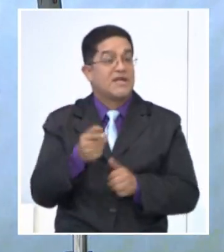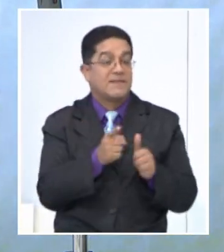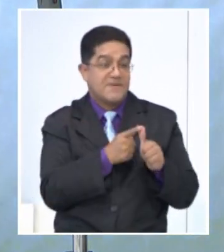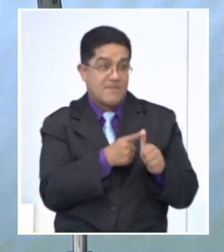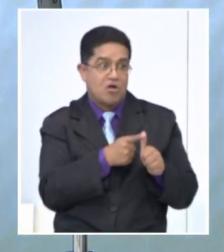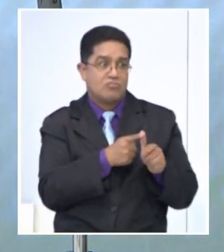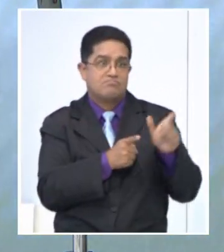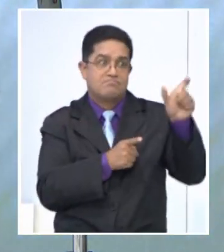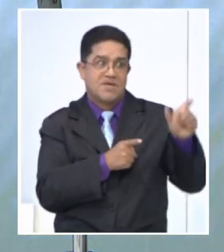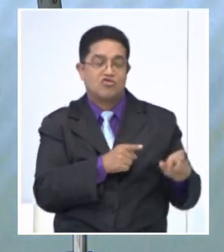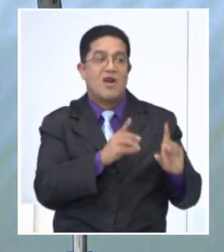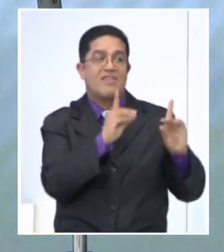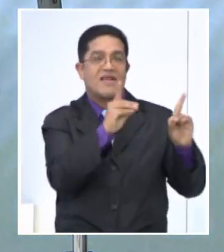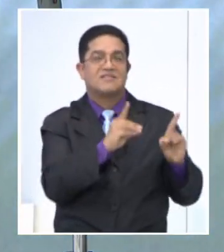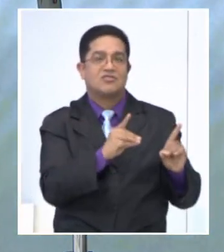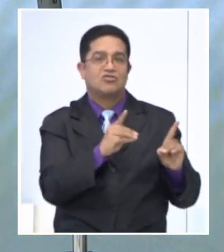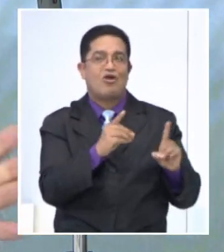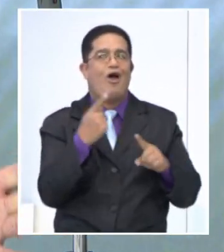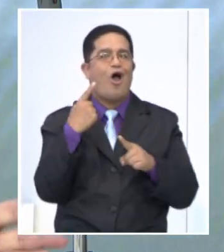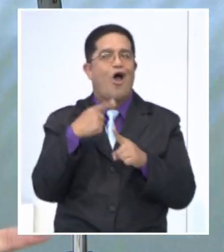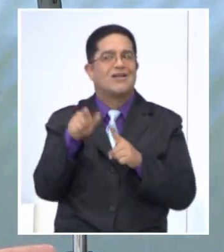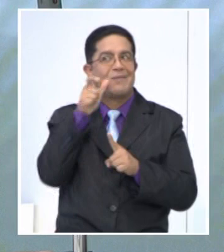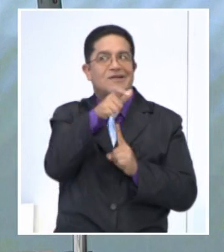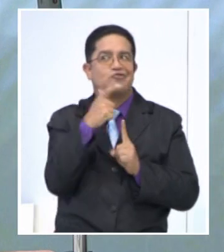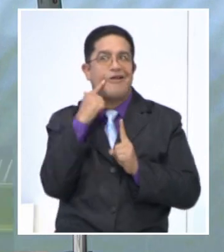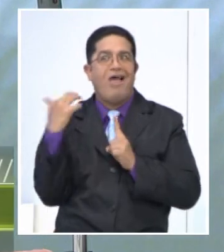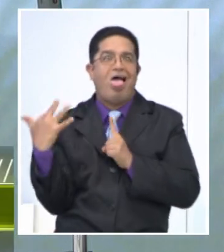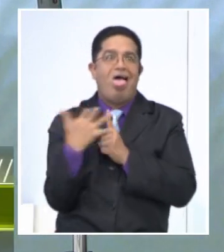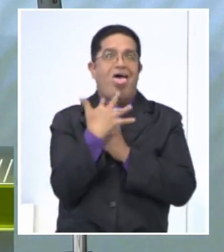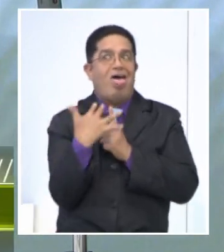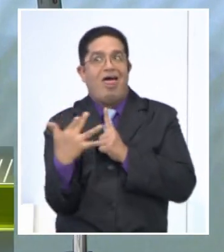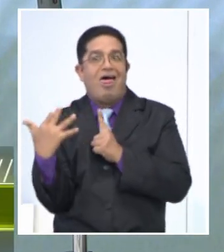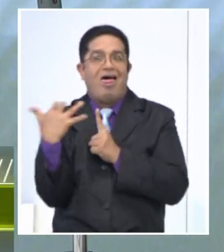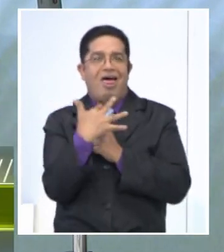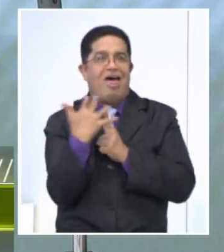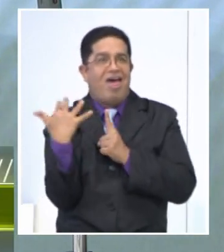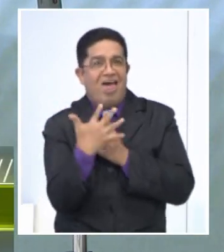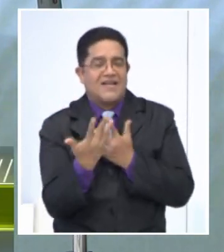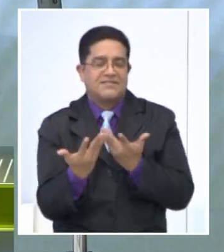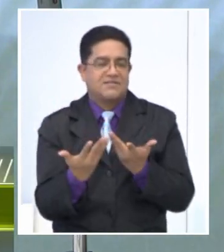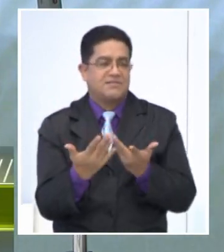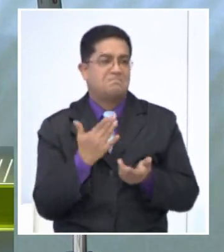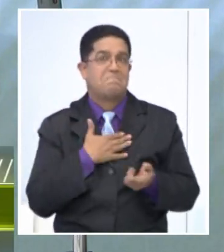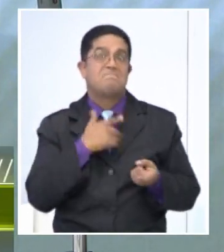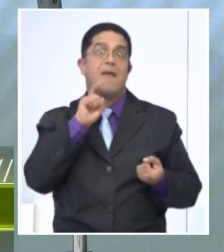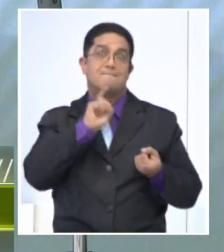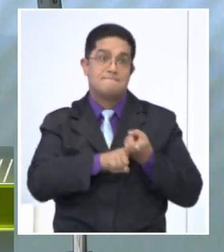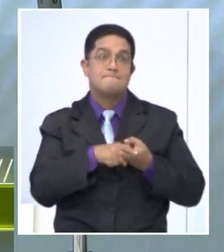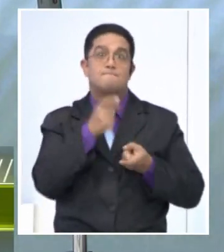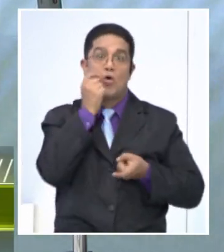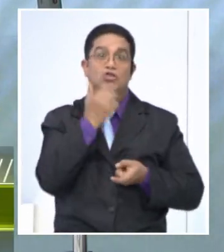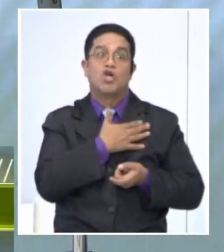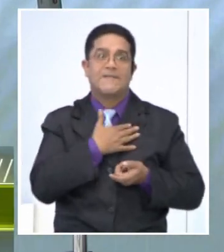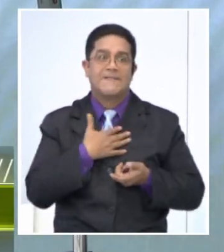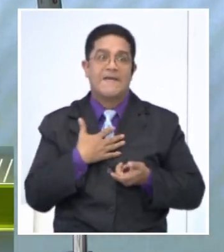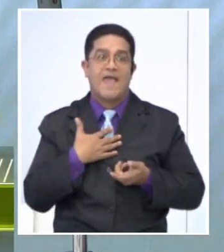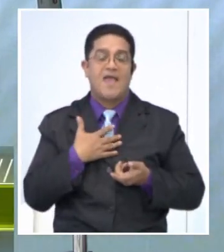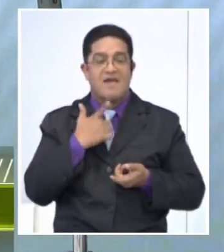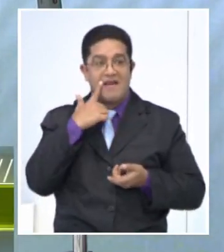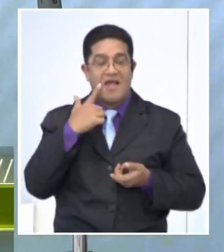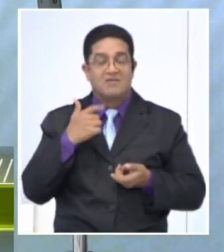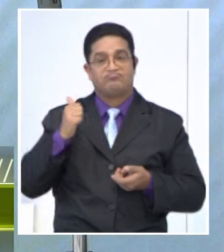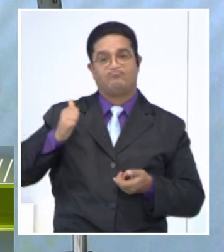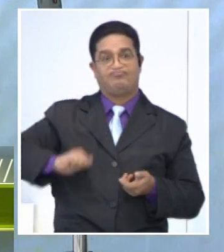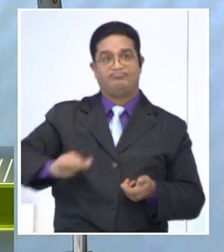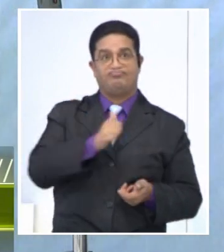decisión, que no sea presionado por terceros, como a veces llegan pacientes, es que mi esposo quiere que me ponga 660 en las mamas. Ya va. O sea,